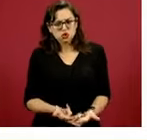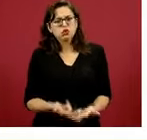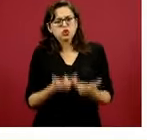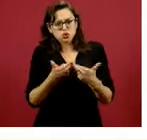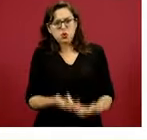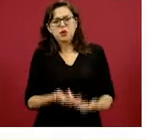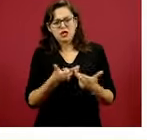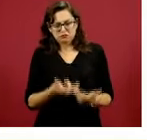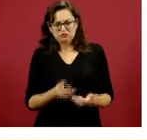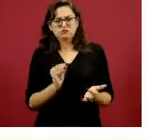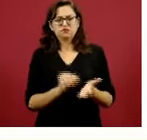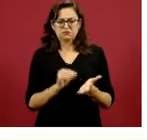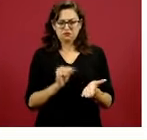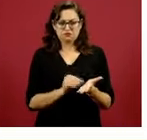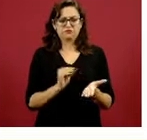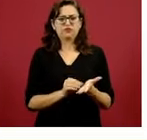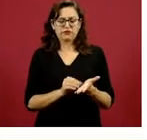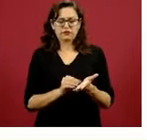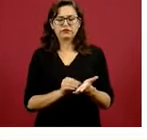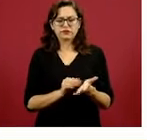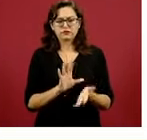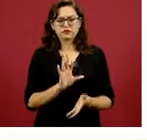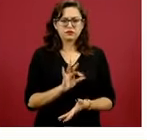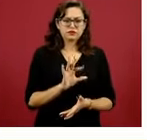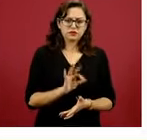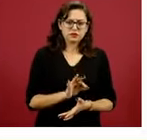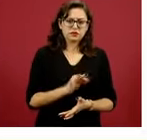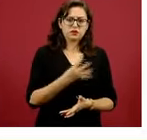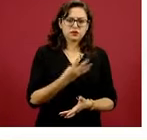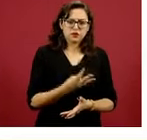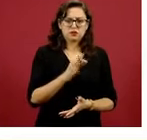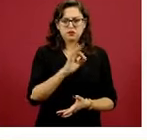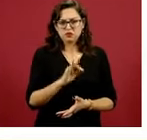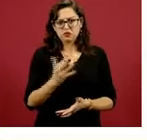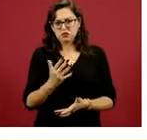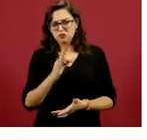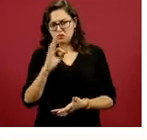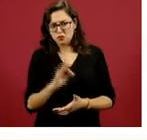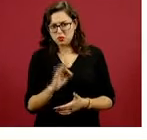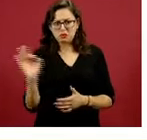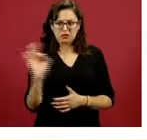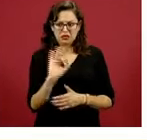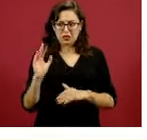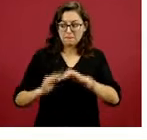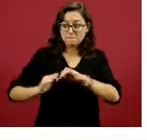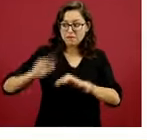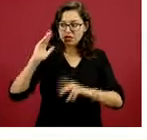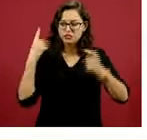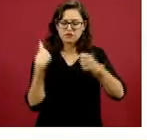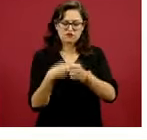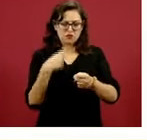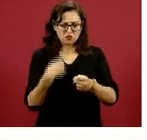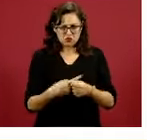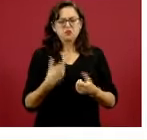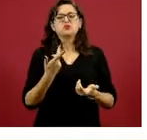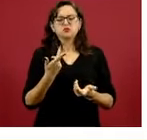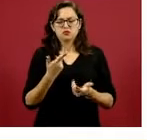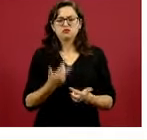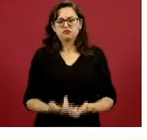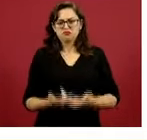espacio importante de disponibilidad para el caso de si se incrementa el número de pacientes que requieren este tipo